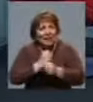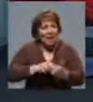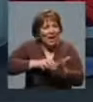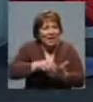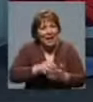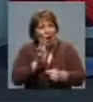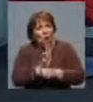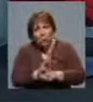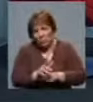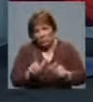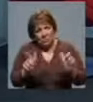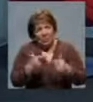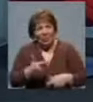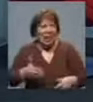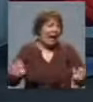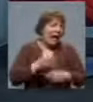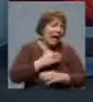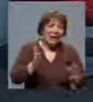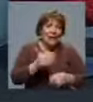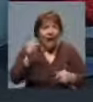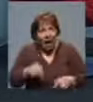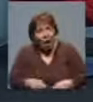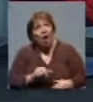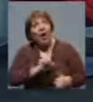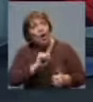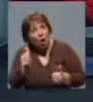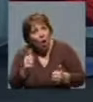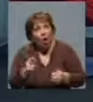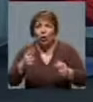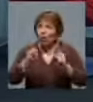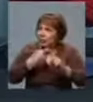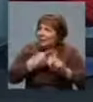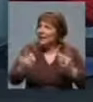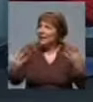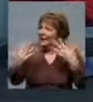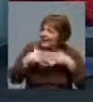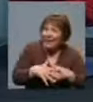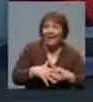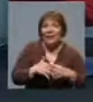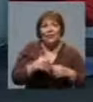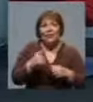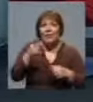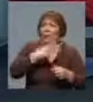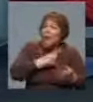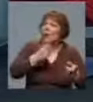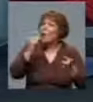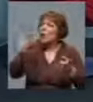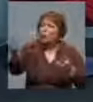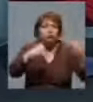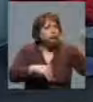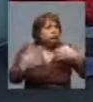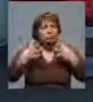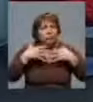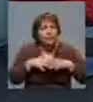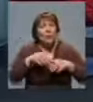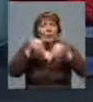y este logramos este la integración de de la oposición en